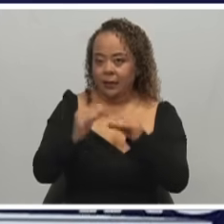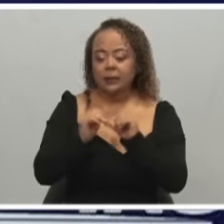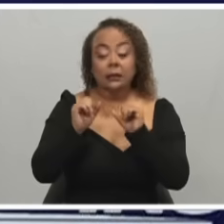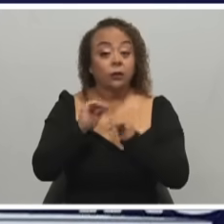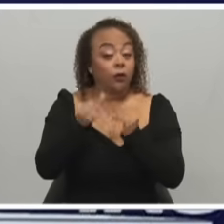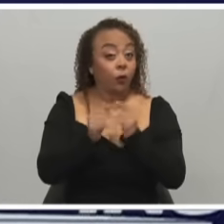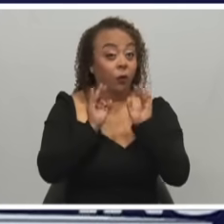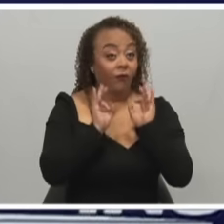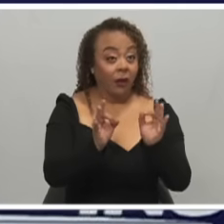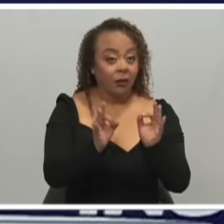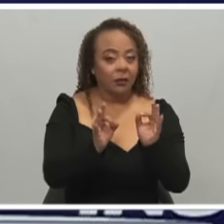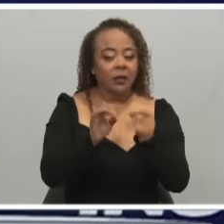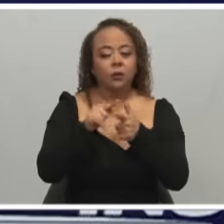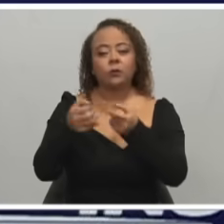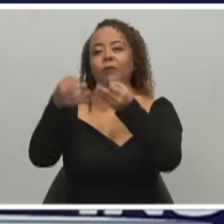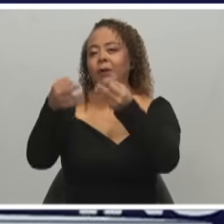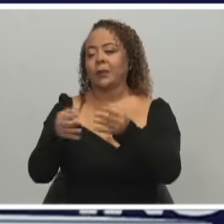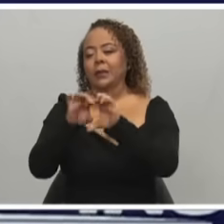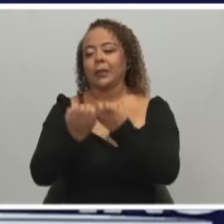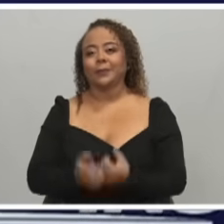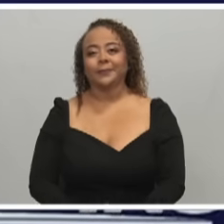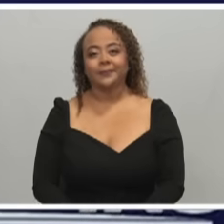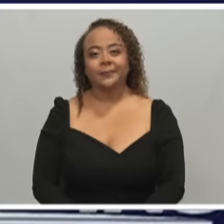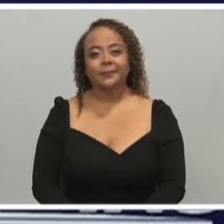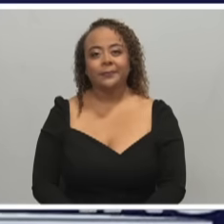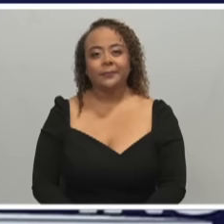bien Vamos a confirmar el el